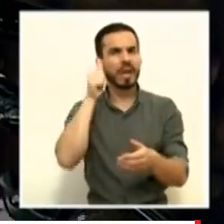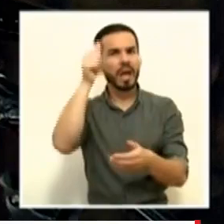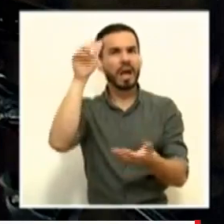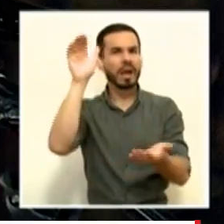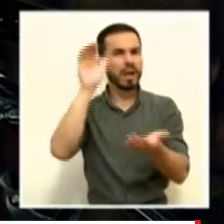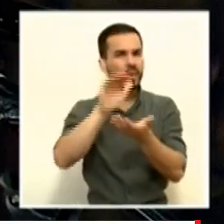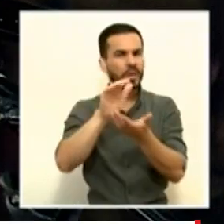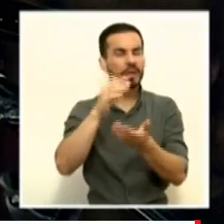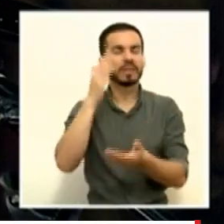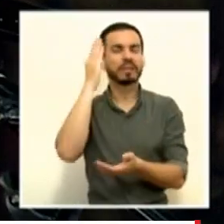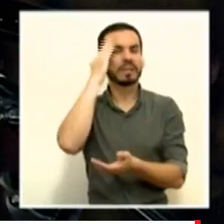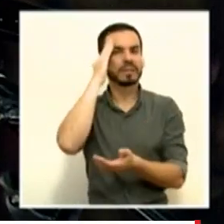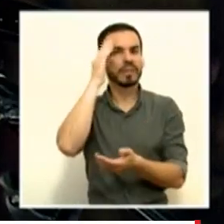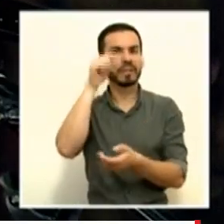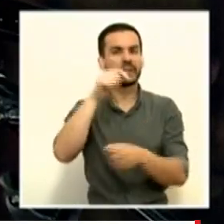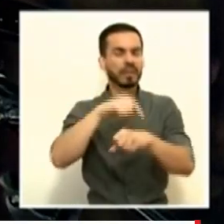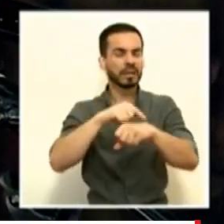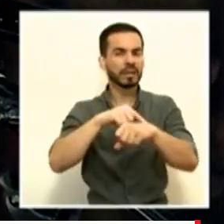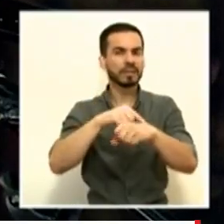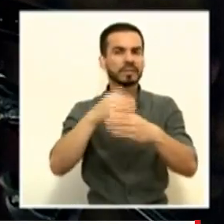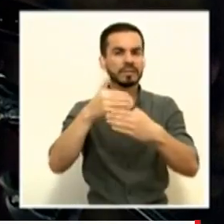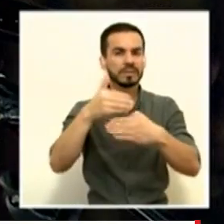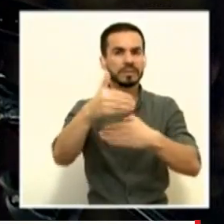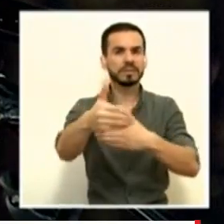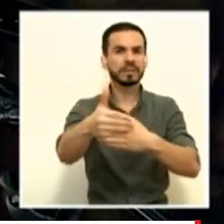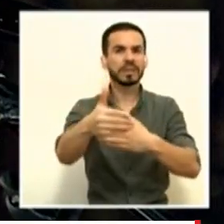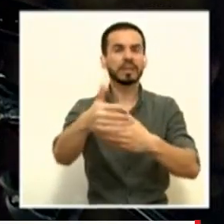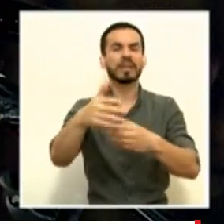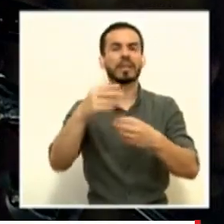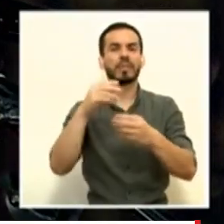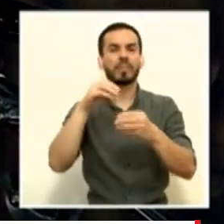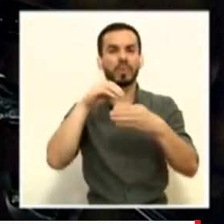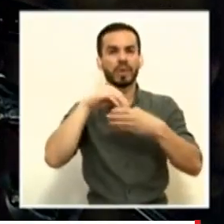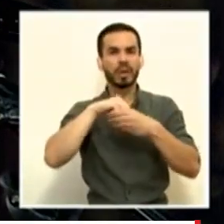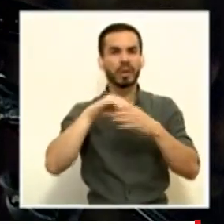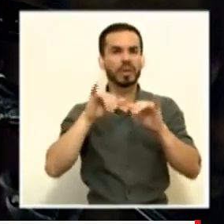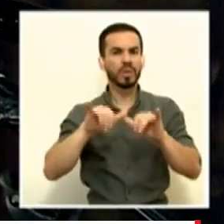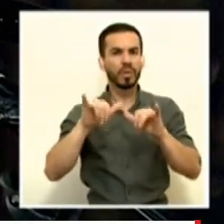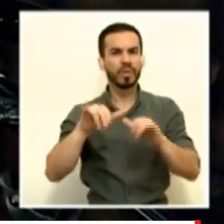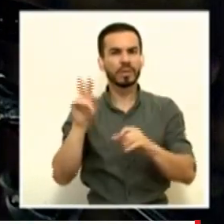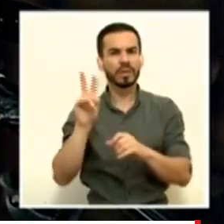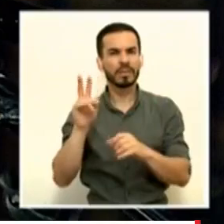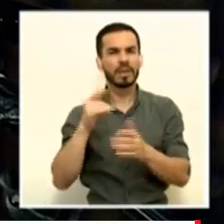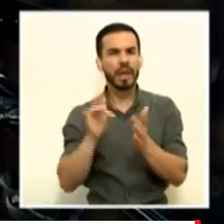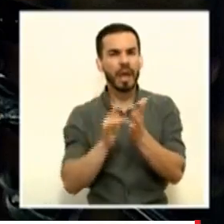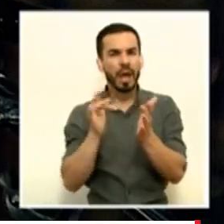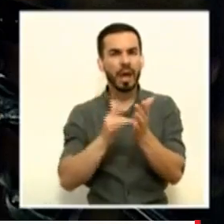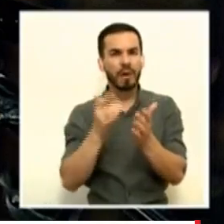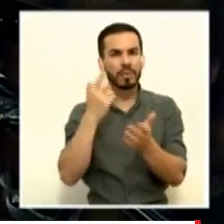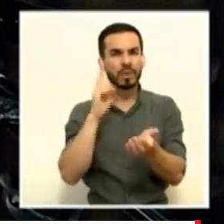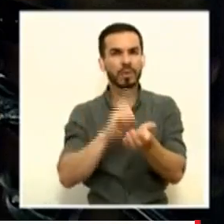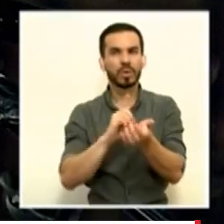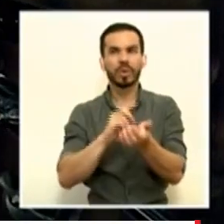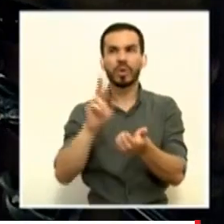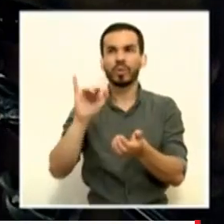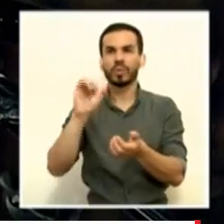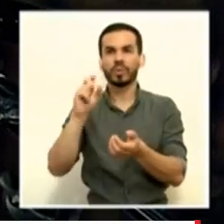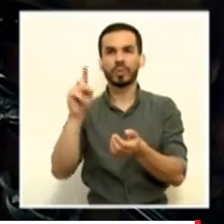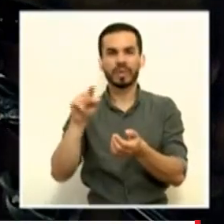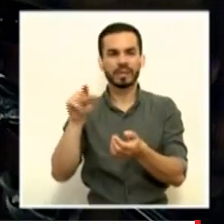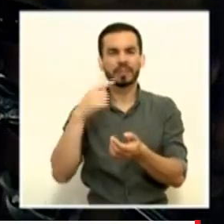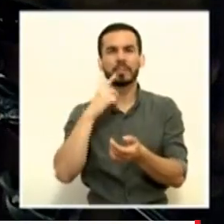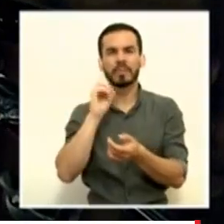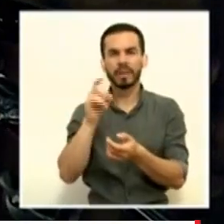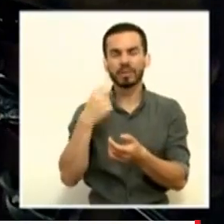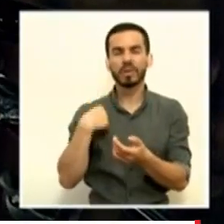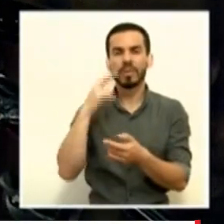Alajuelita tomando en cuenta el periodo de incubación del virus? Y me voy a aprovechar brevemente para el doctor Ruiz. Doctor